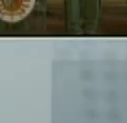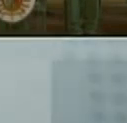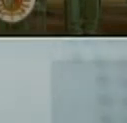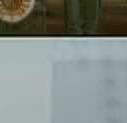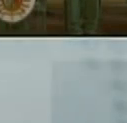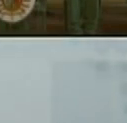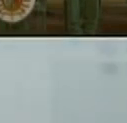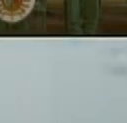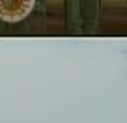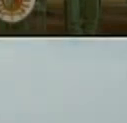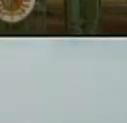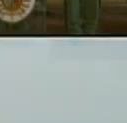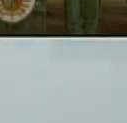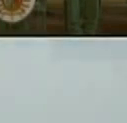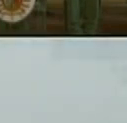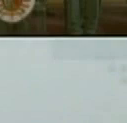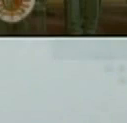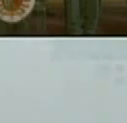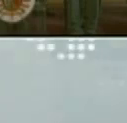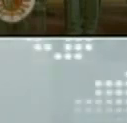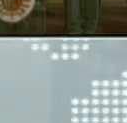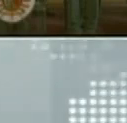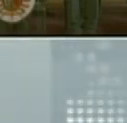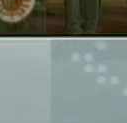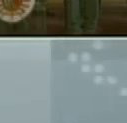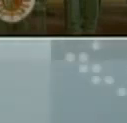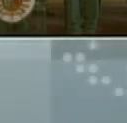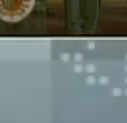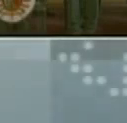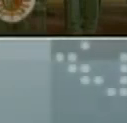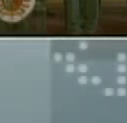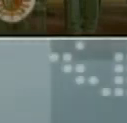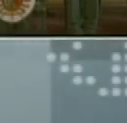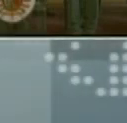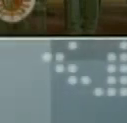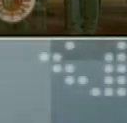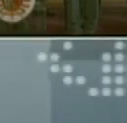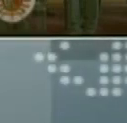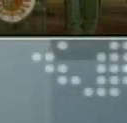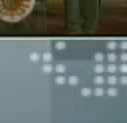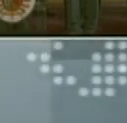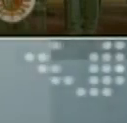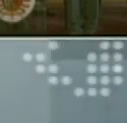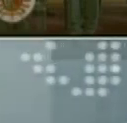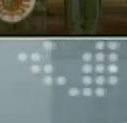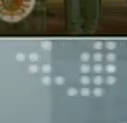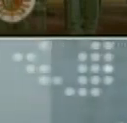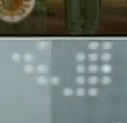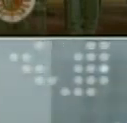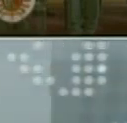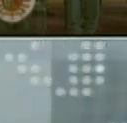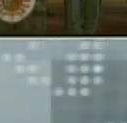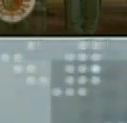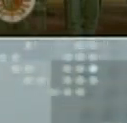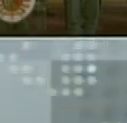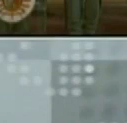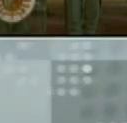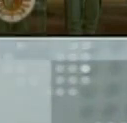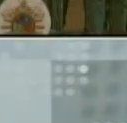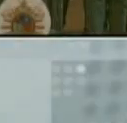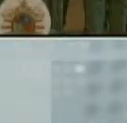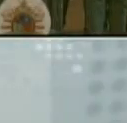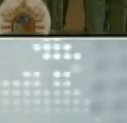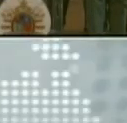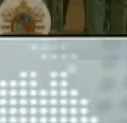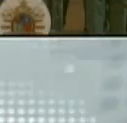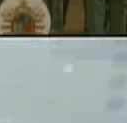y todas sus amenazas y bueno diciendo estamos listos para la defensa armada